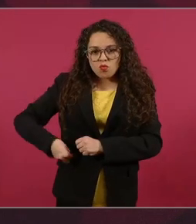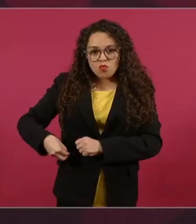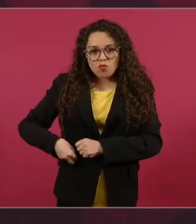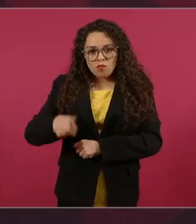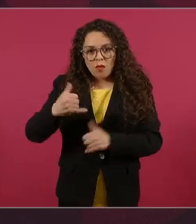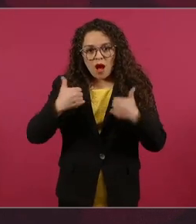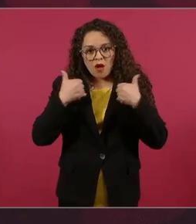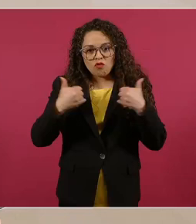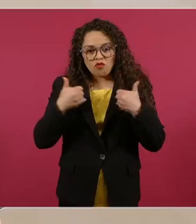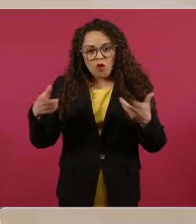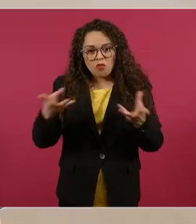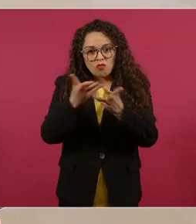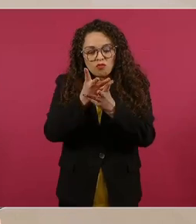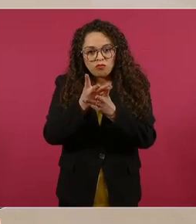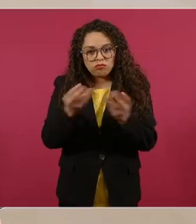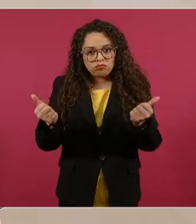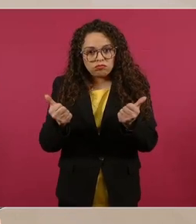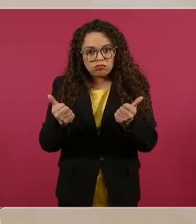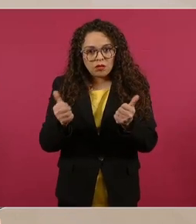porque